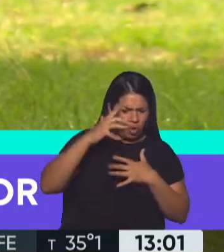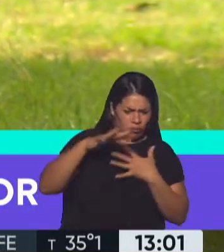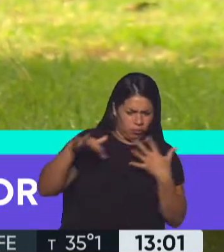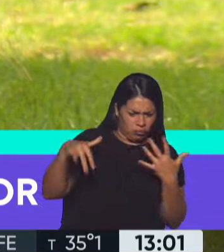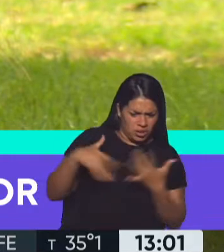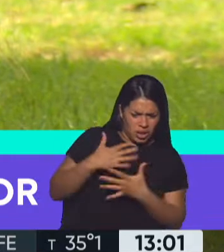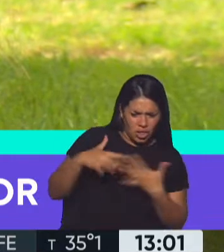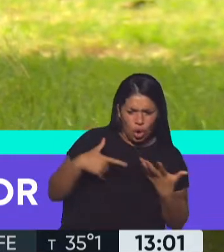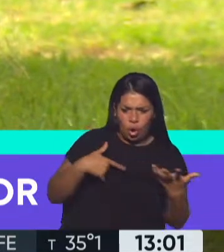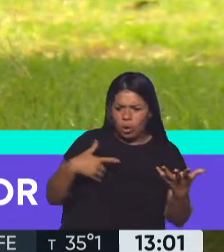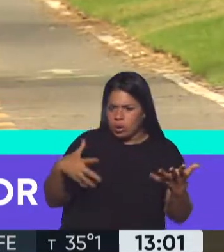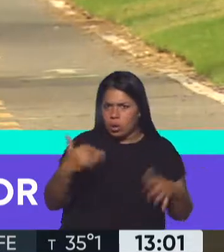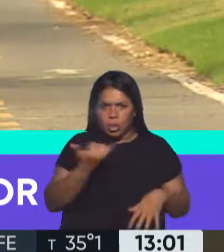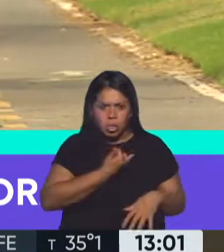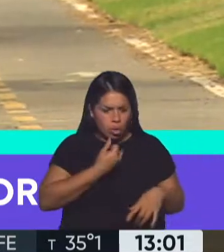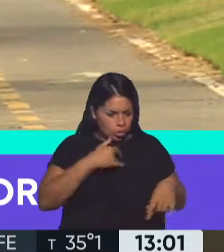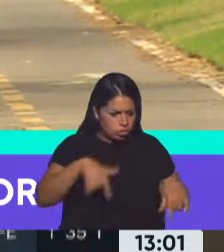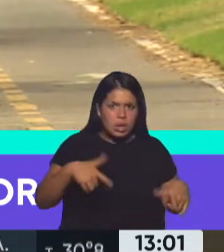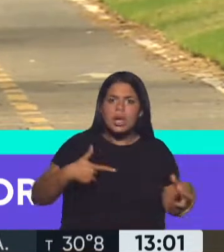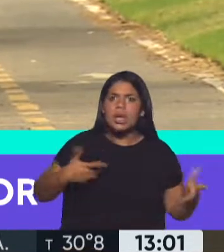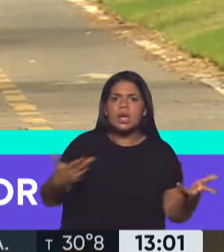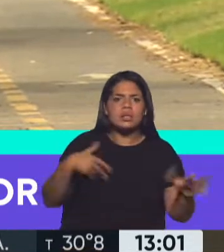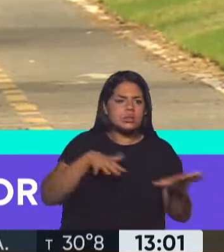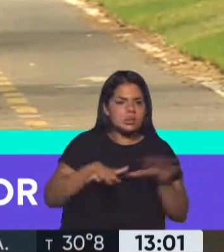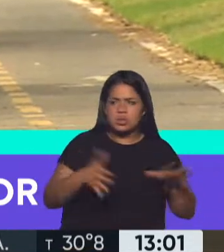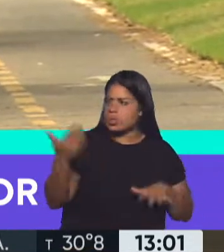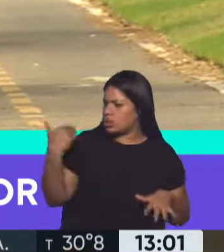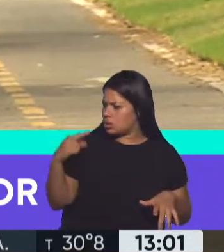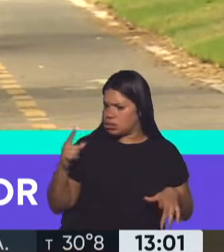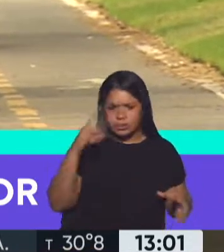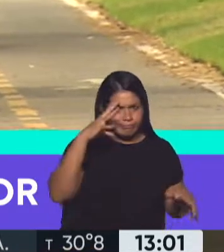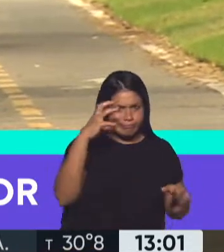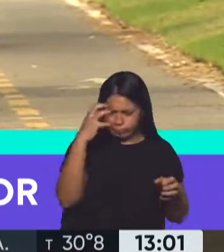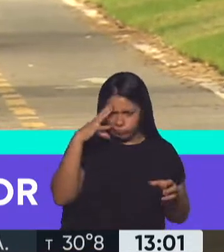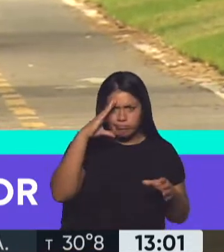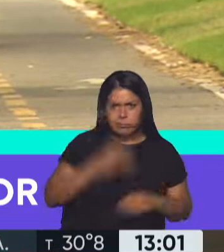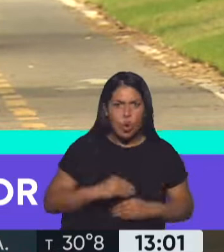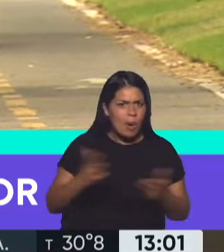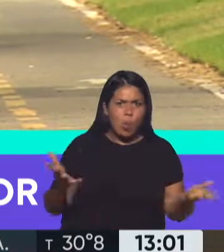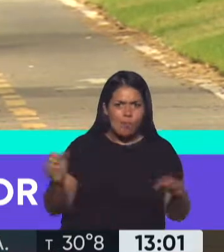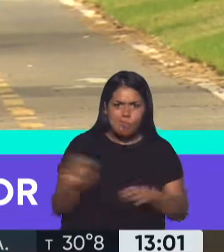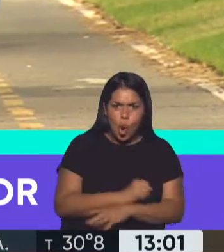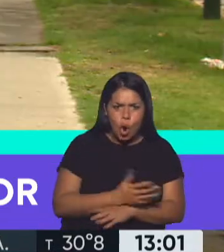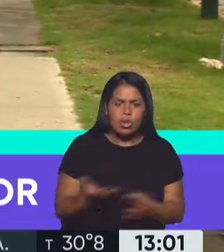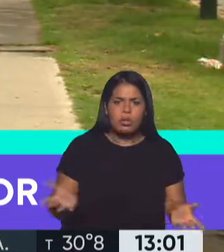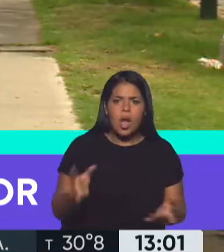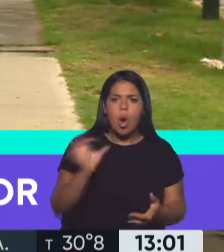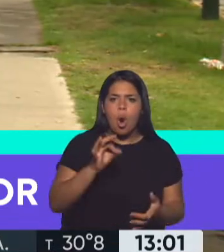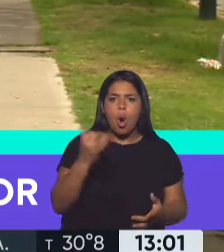o desorientado, no se acuerda situaciones o con conductas inapropiadas y una constelación de